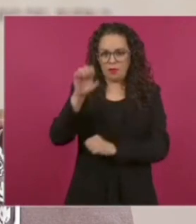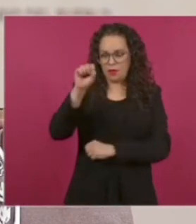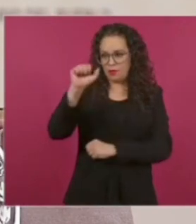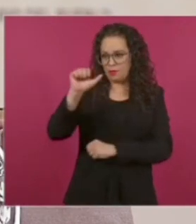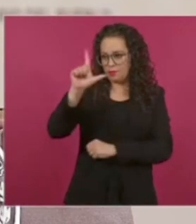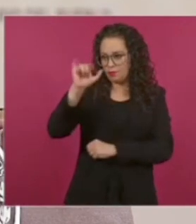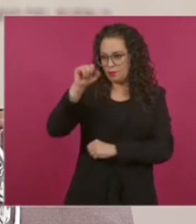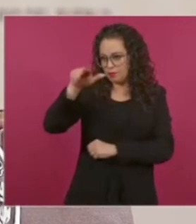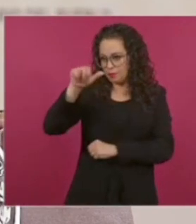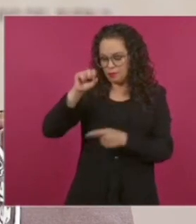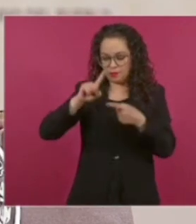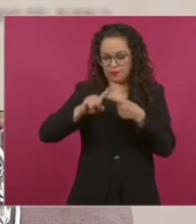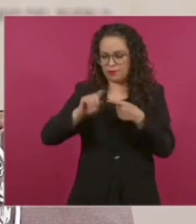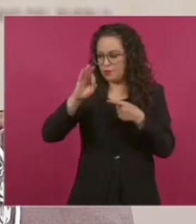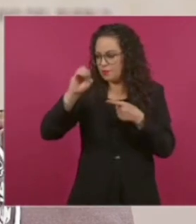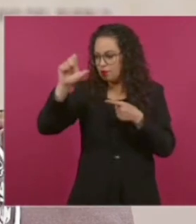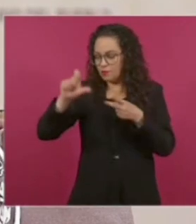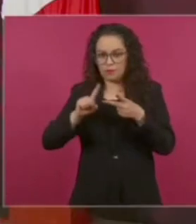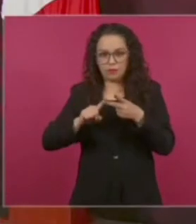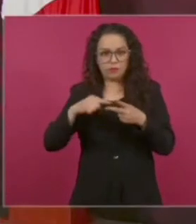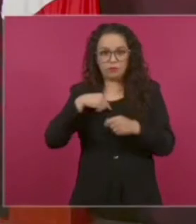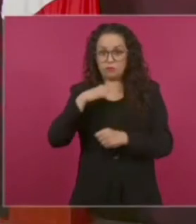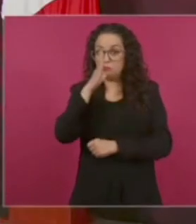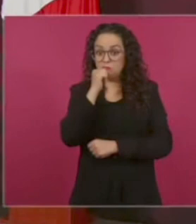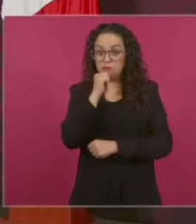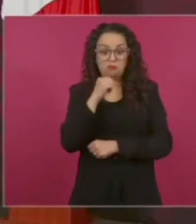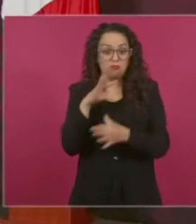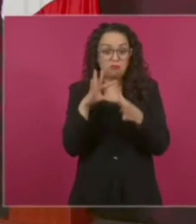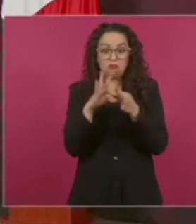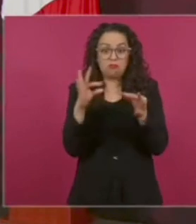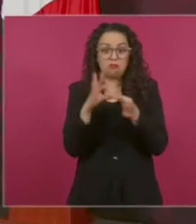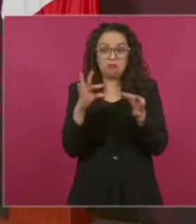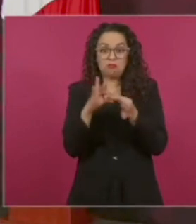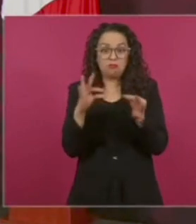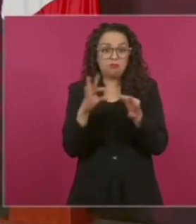Según esto, ¿no? Ni del PRIAN. ¿Ah?